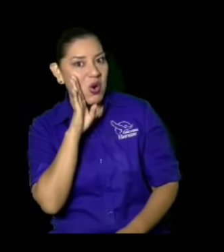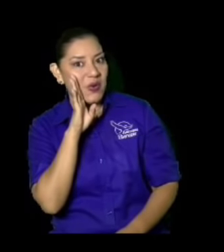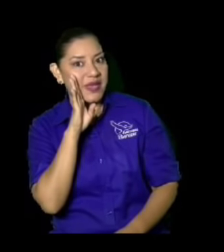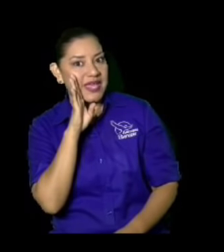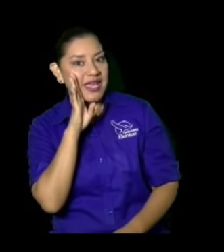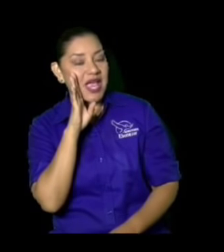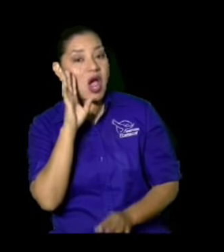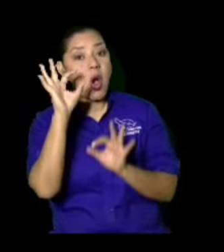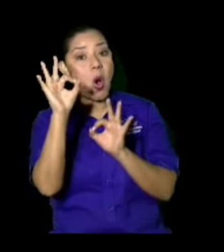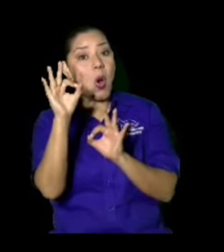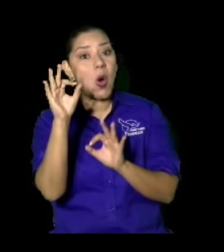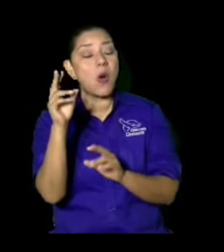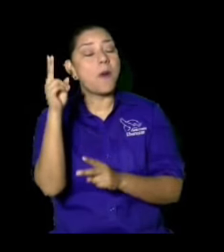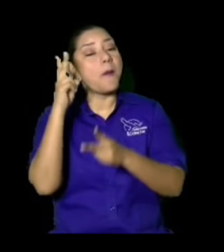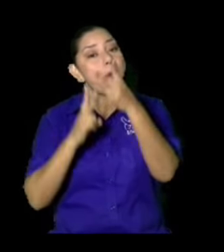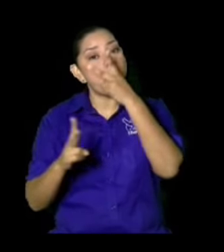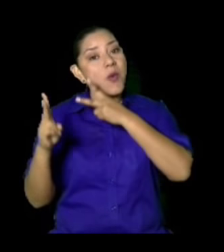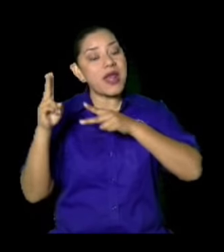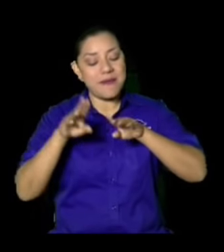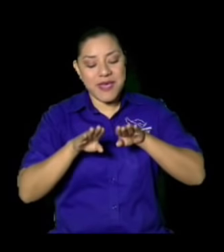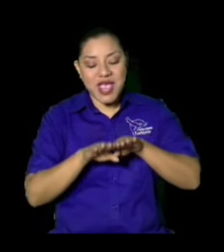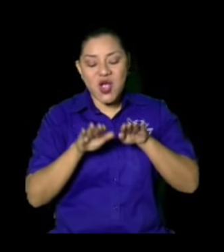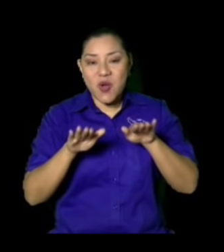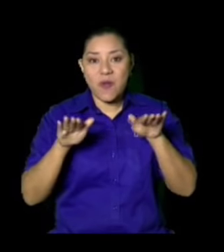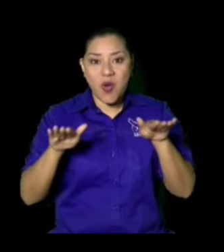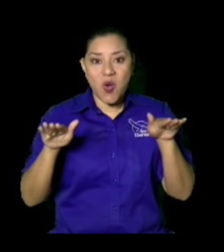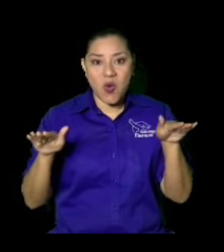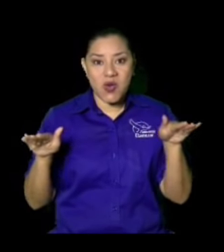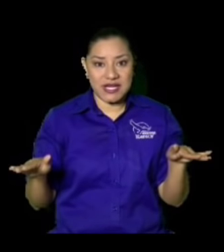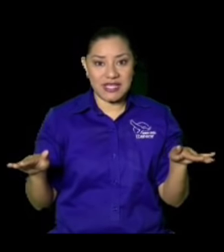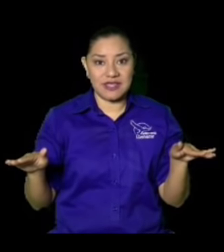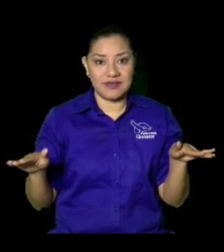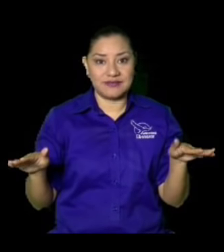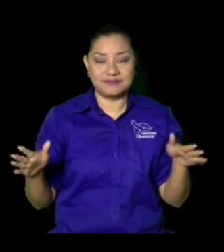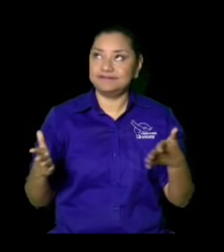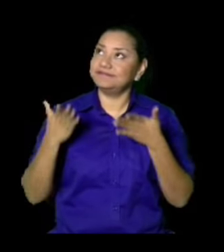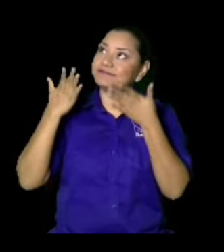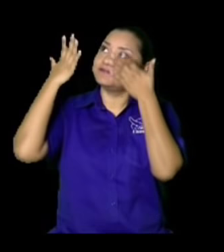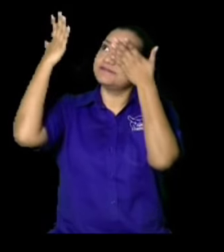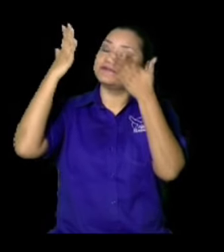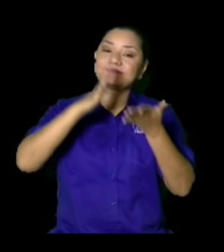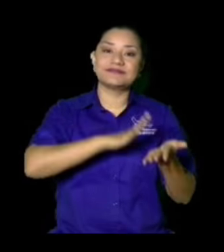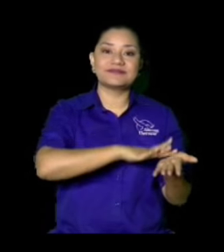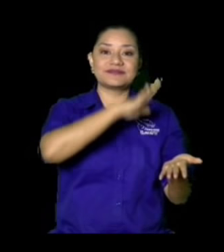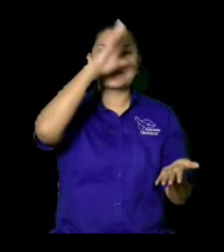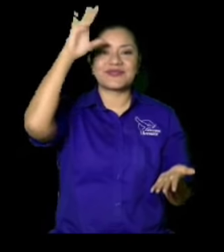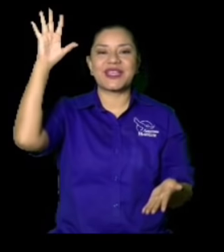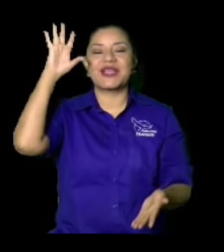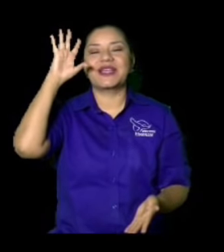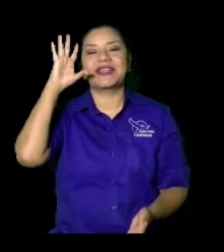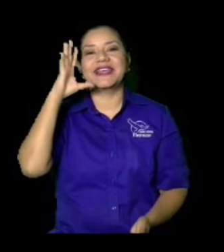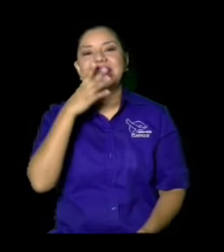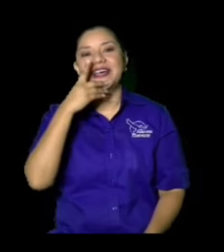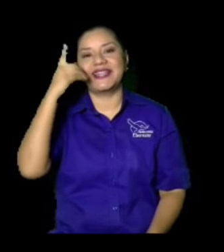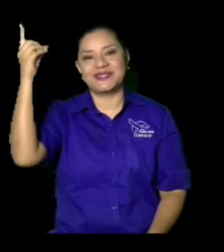un niño. ¿Cuánto le dan gloria a Dios? Miren los niños.